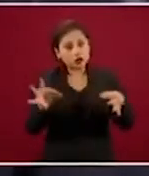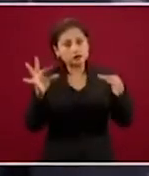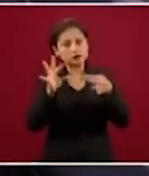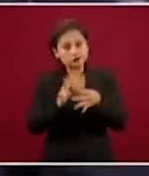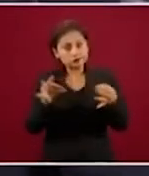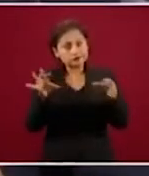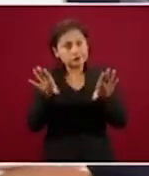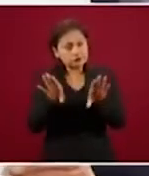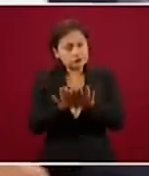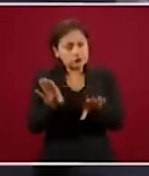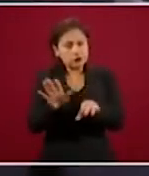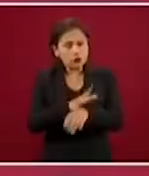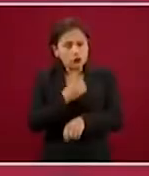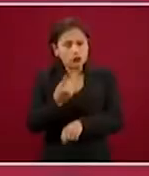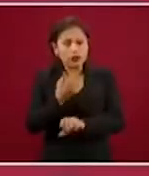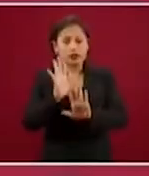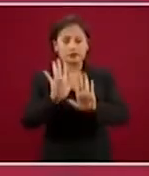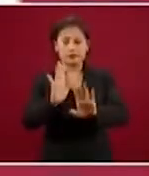pero que nosotros no tenemos